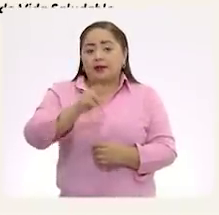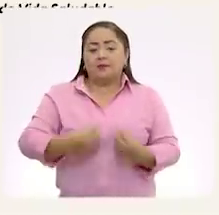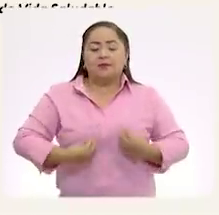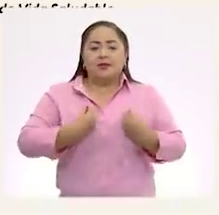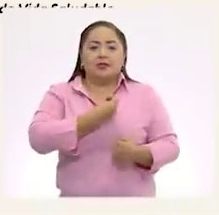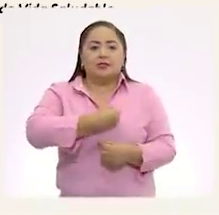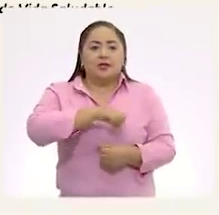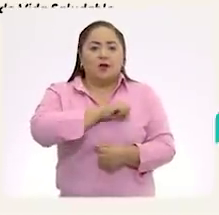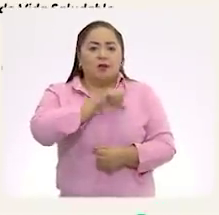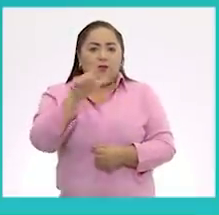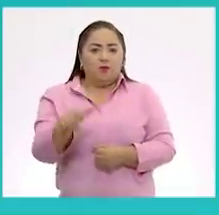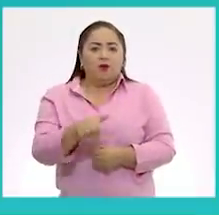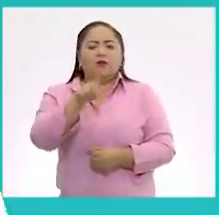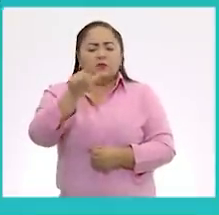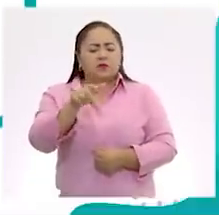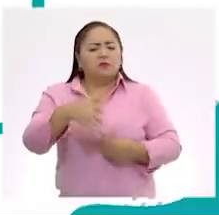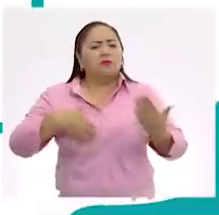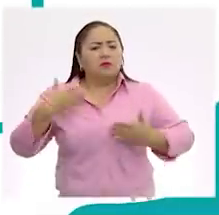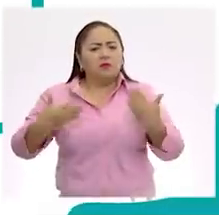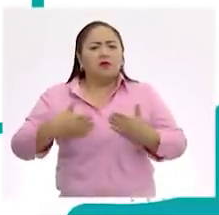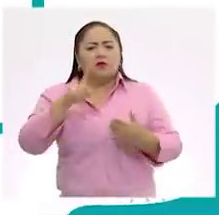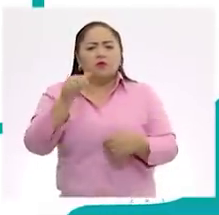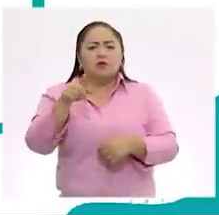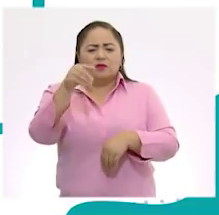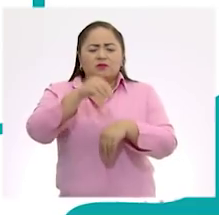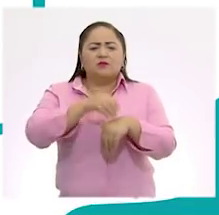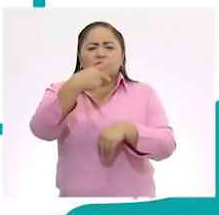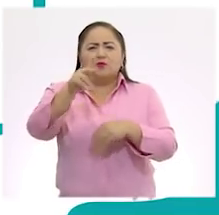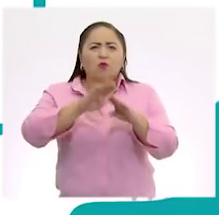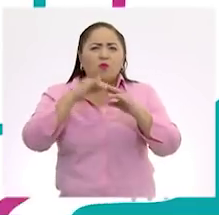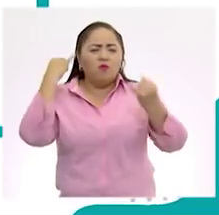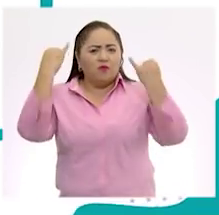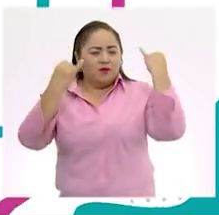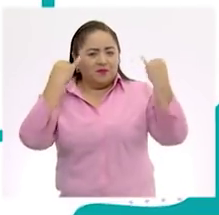vida saludable. Te divertirás y pondrás en acción tu